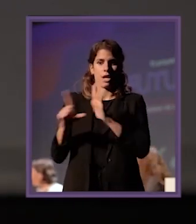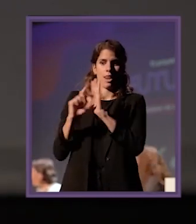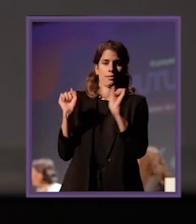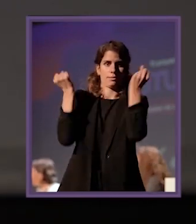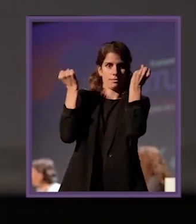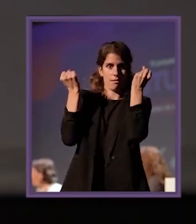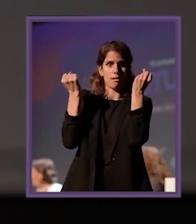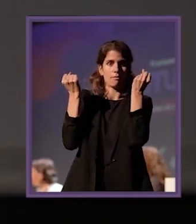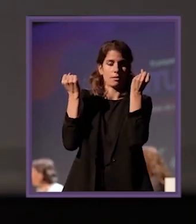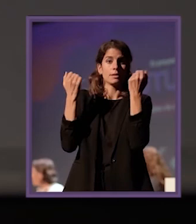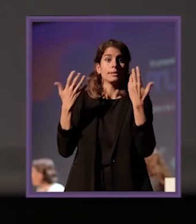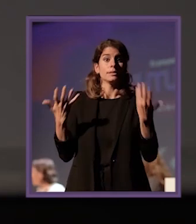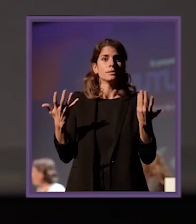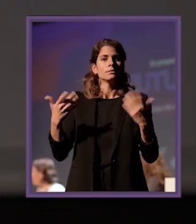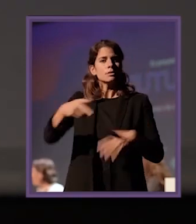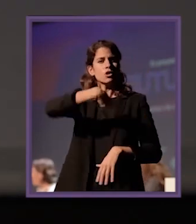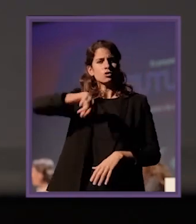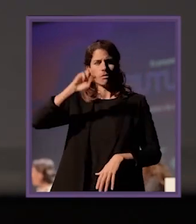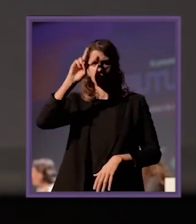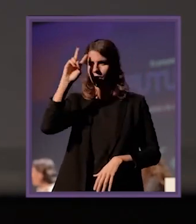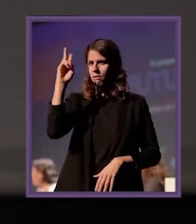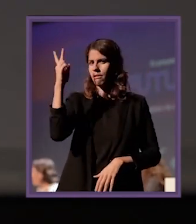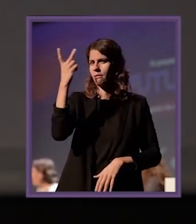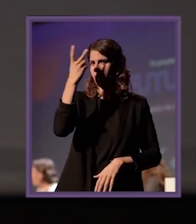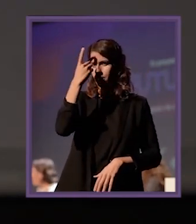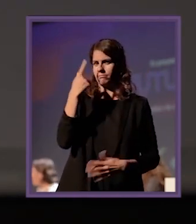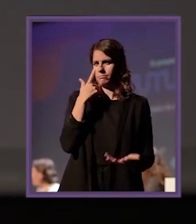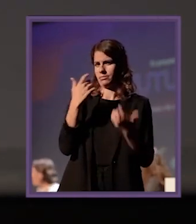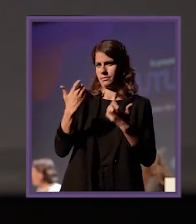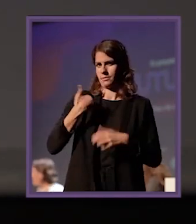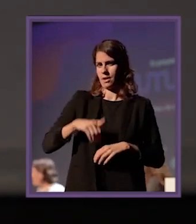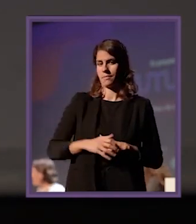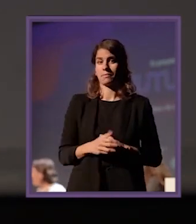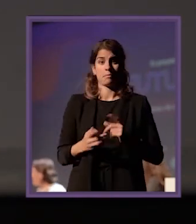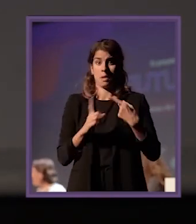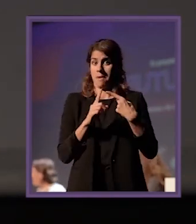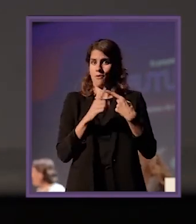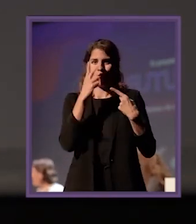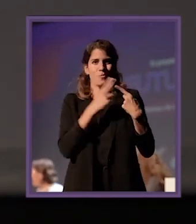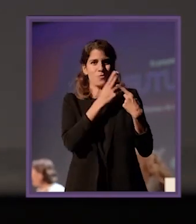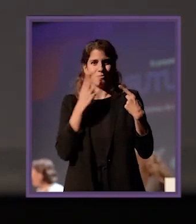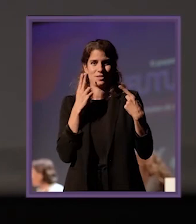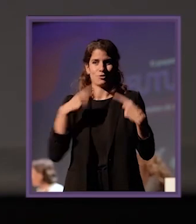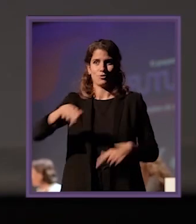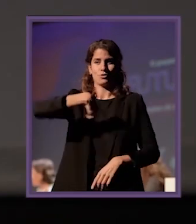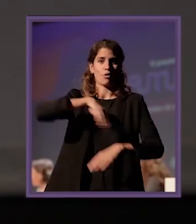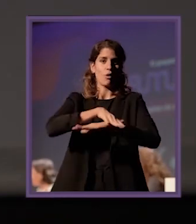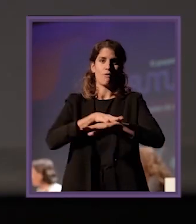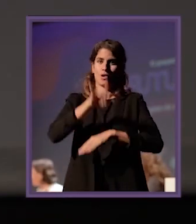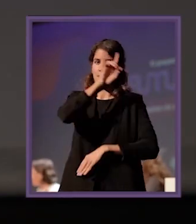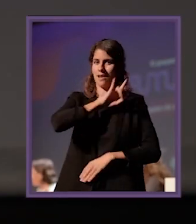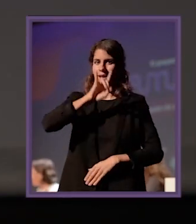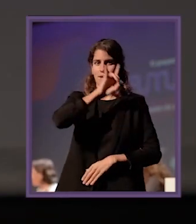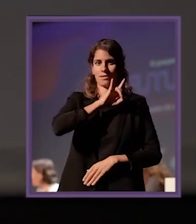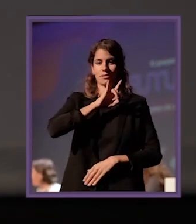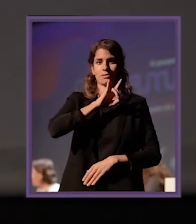de chip ya lo estamos viendo. No solo lo estamos viendo con el compromiso que tiene este Gobierno de Canarias en